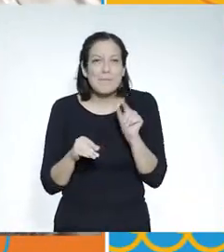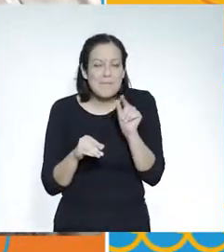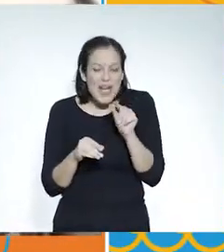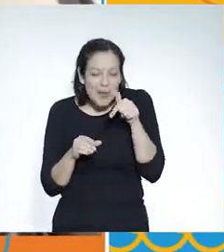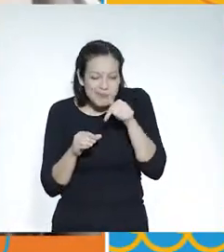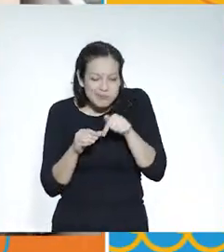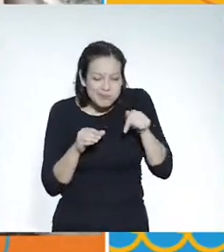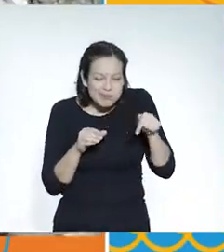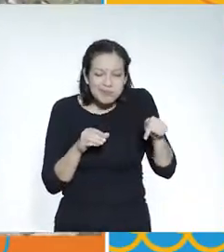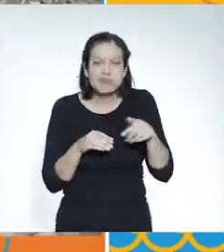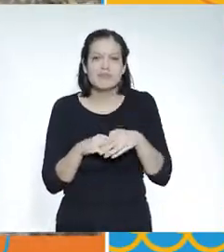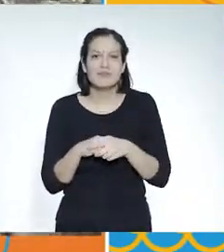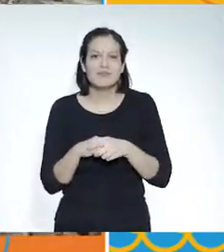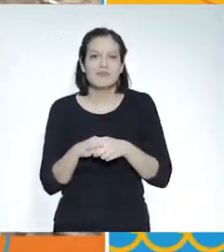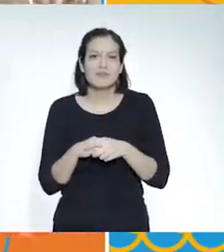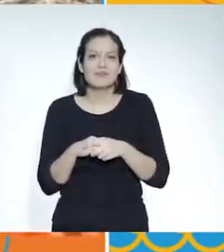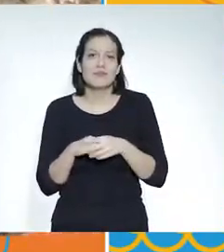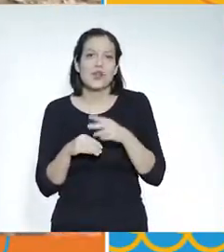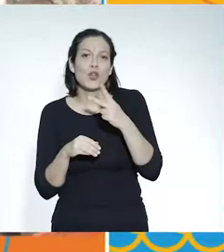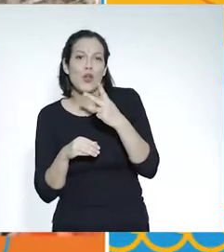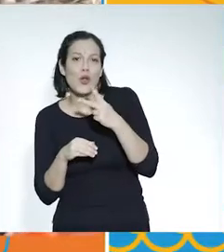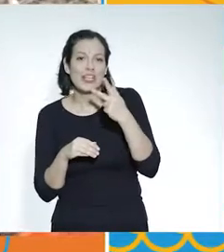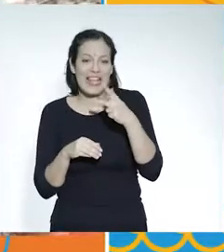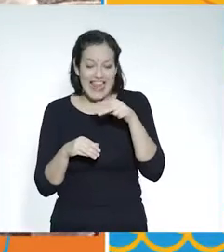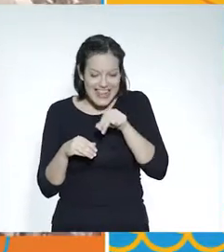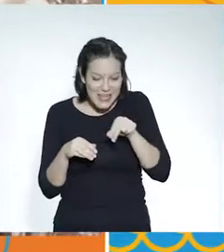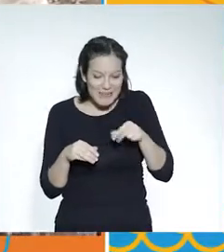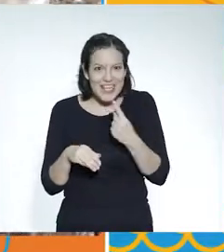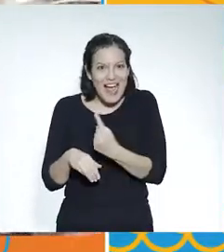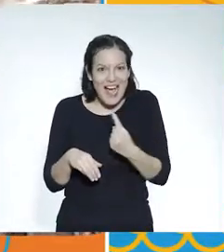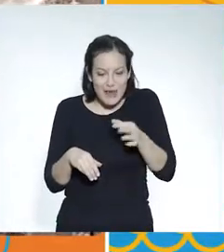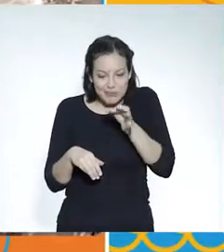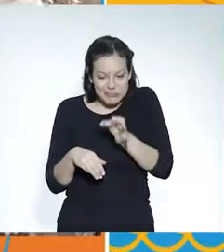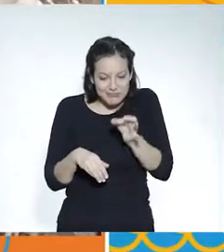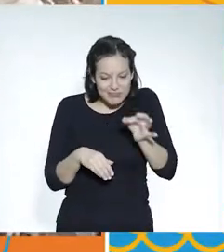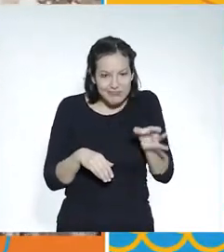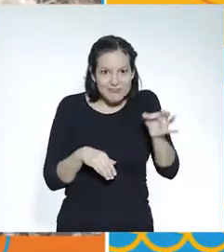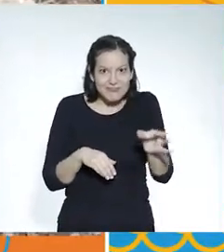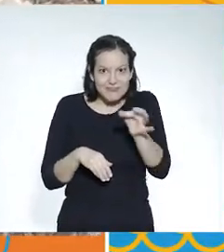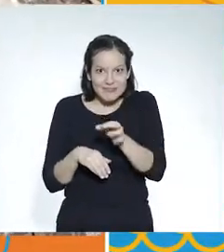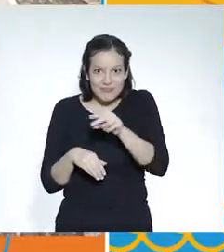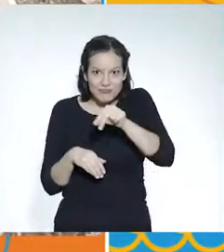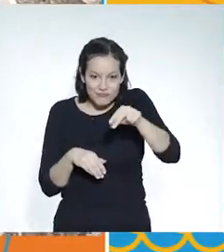Apenita. Se ponen dos o tres semillas por agujerito.